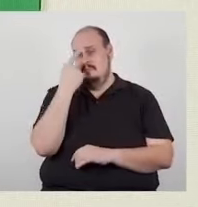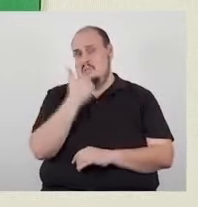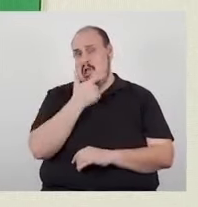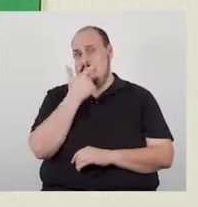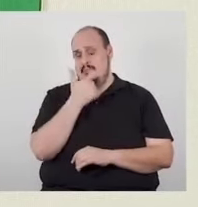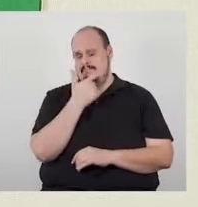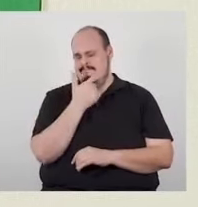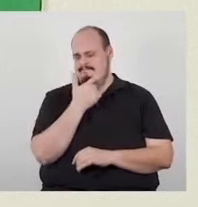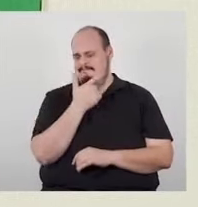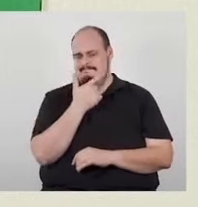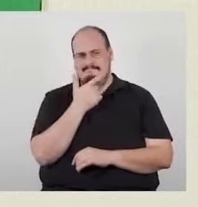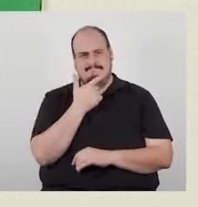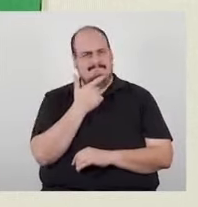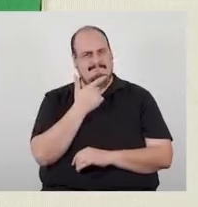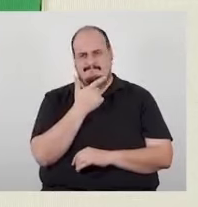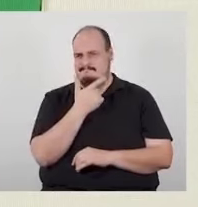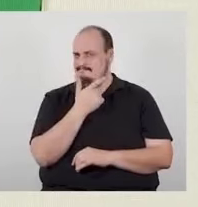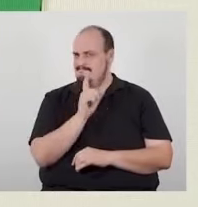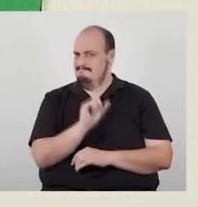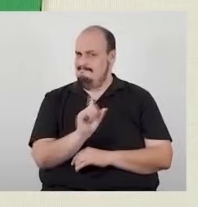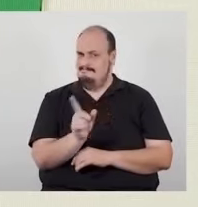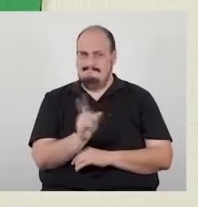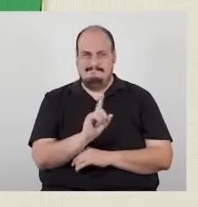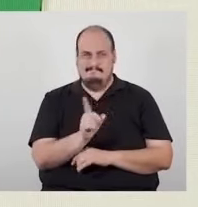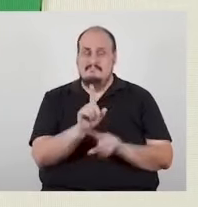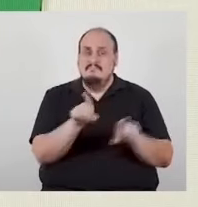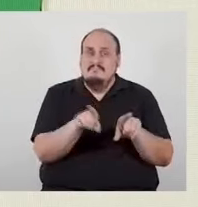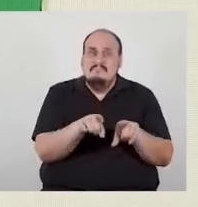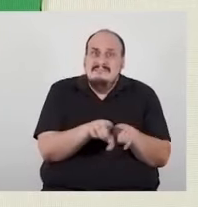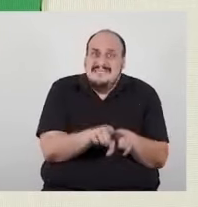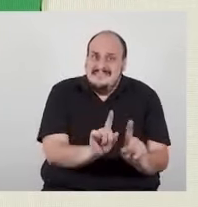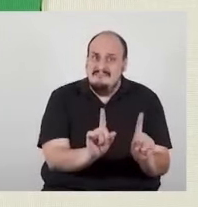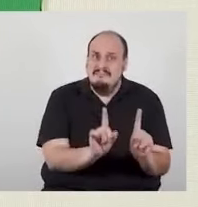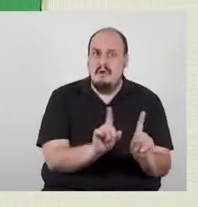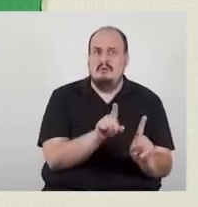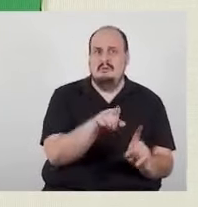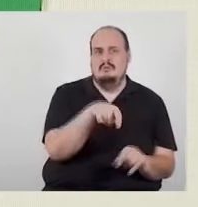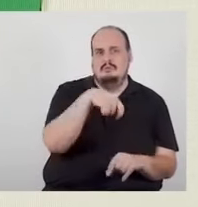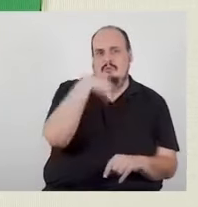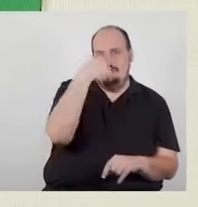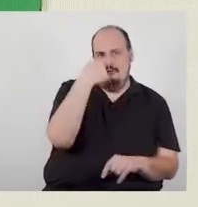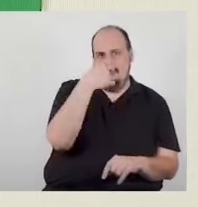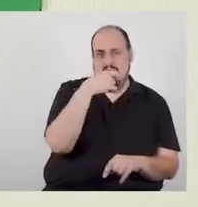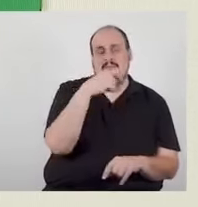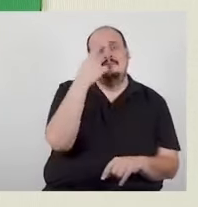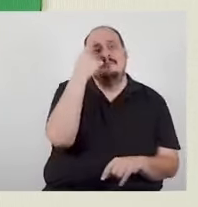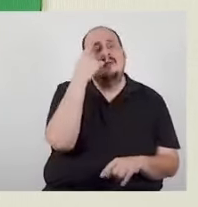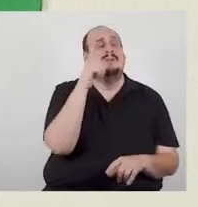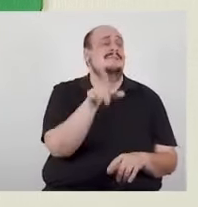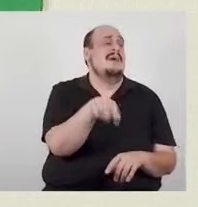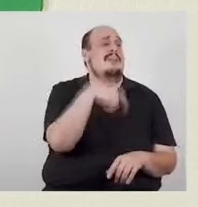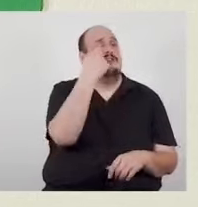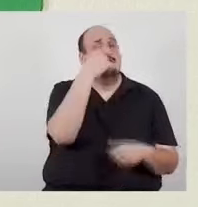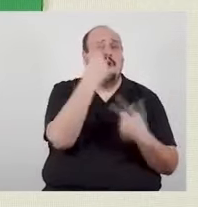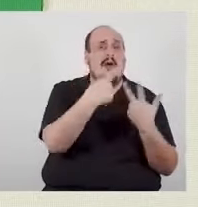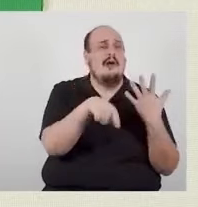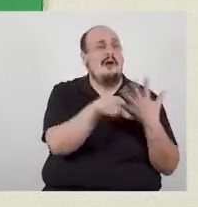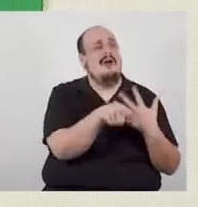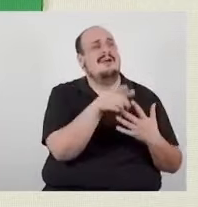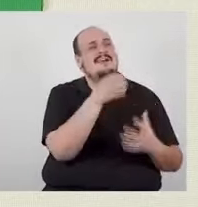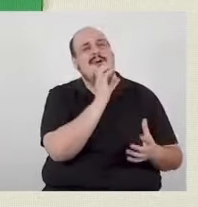Esto ocurre de la misma manera con las drogas, que a veces parecen ser graciosas, pero lentamente empiezan a mostrar las